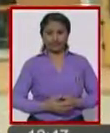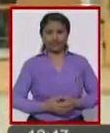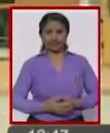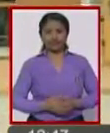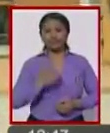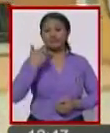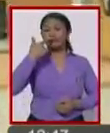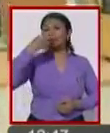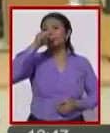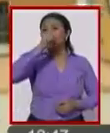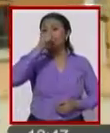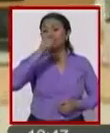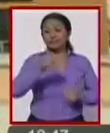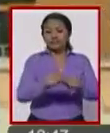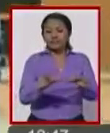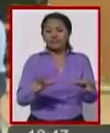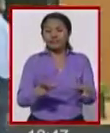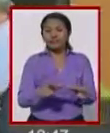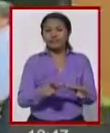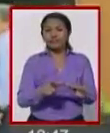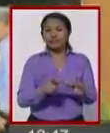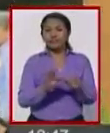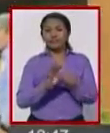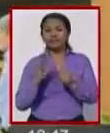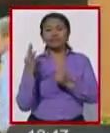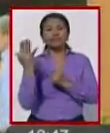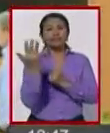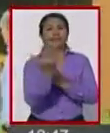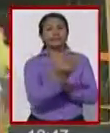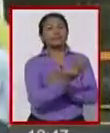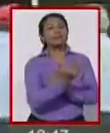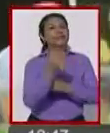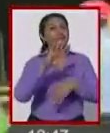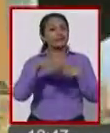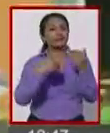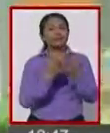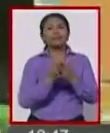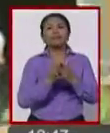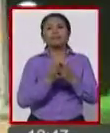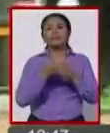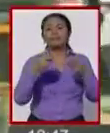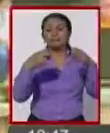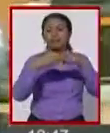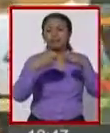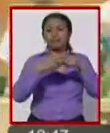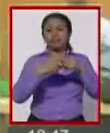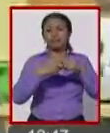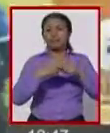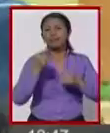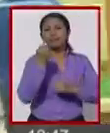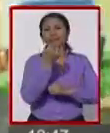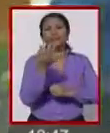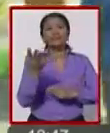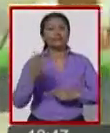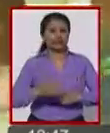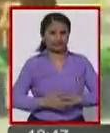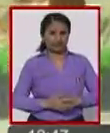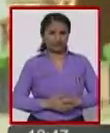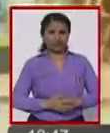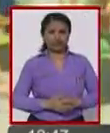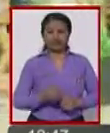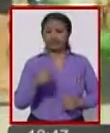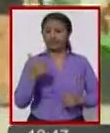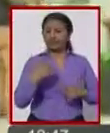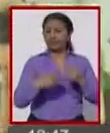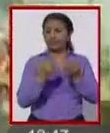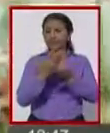el surtidor del lugar también ha sido acordonado, se ha cortado todo el sistema de luz para evitar también cualquier tipo de tragedia